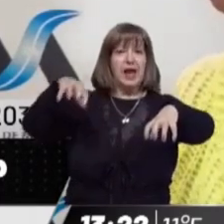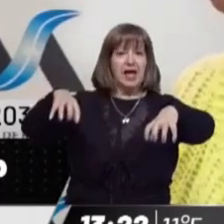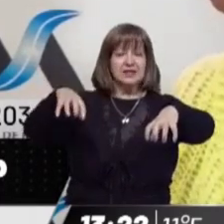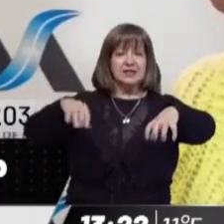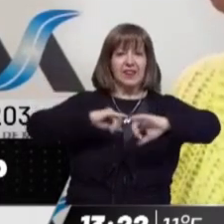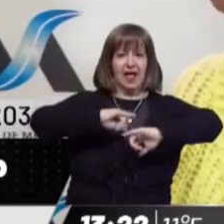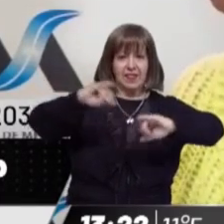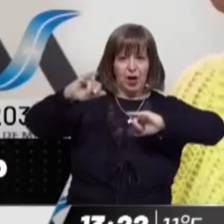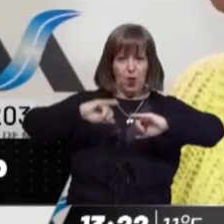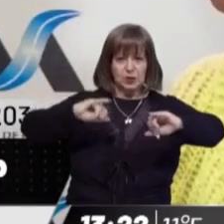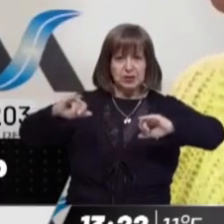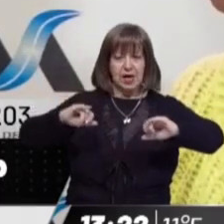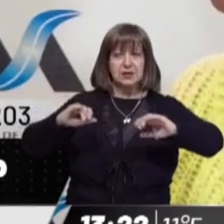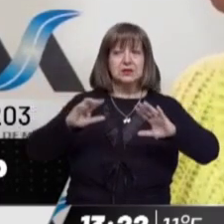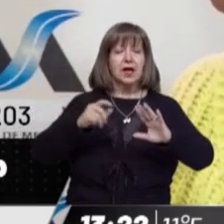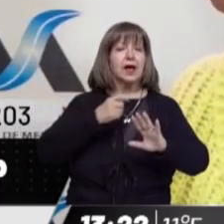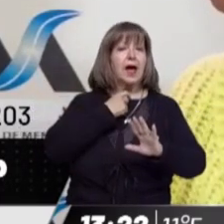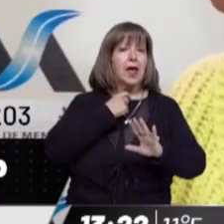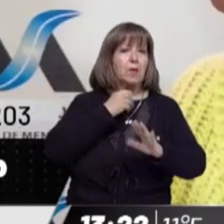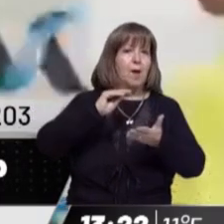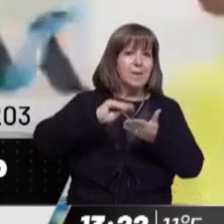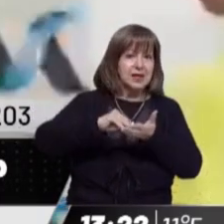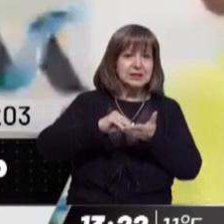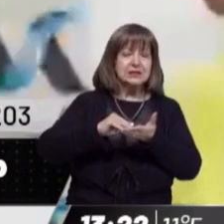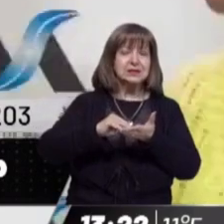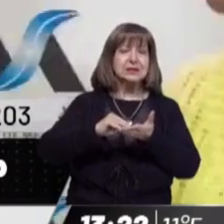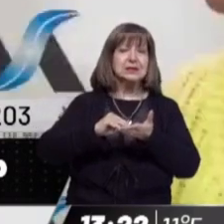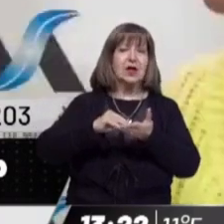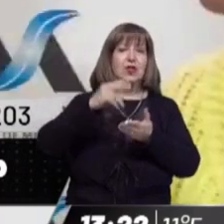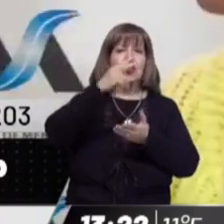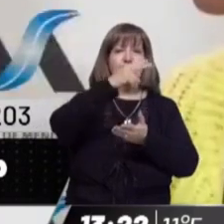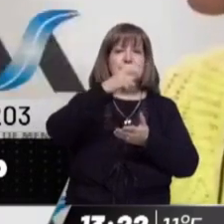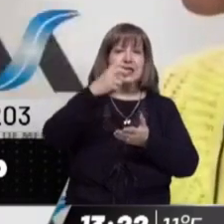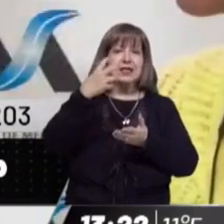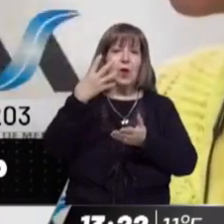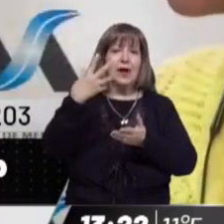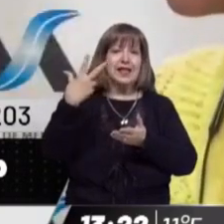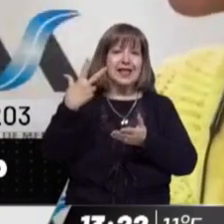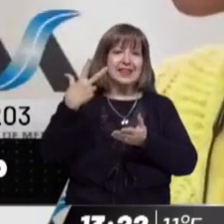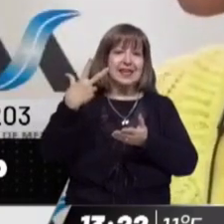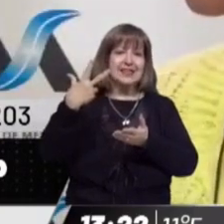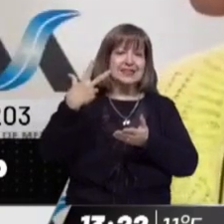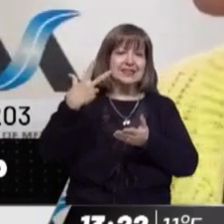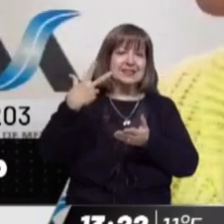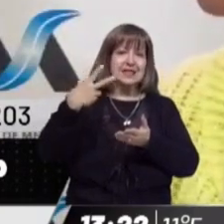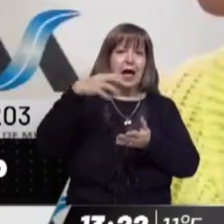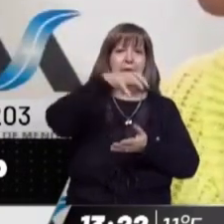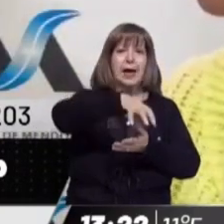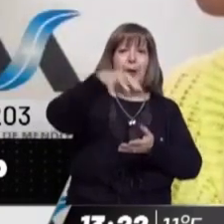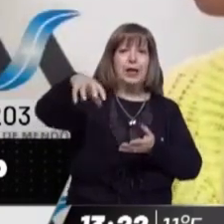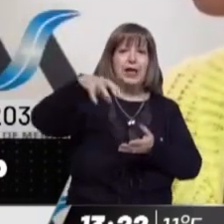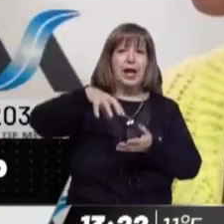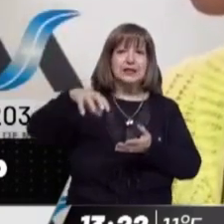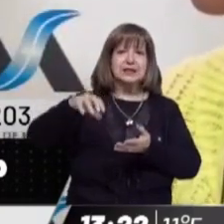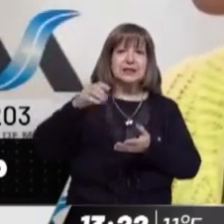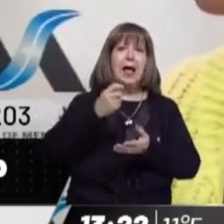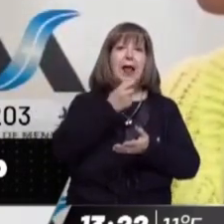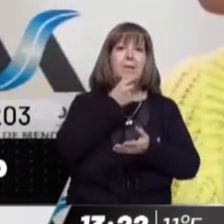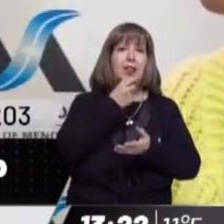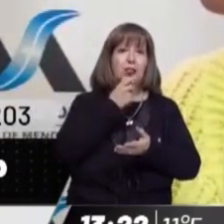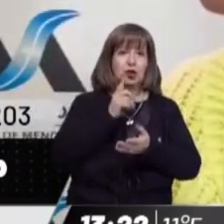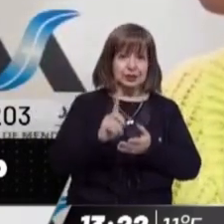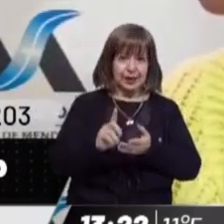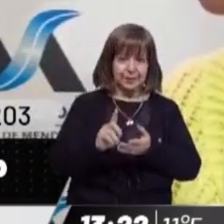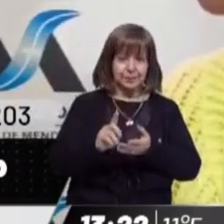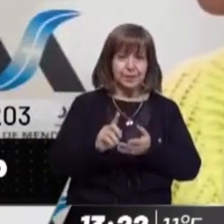y aspiramos a llegar a colocar 243 en toda la provincia, porque lo vamos a hacer no solamente